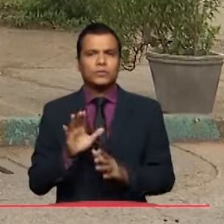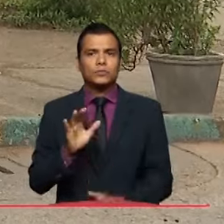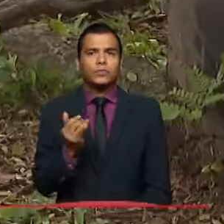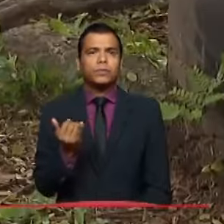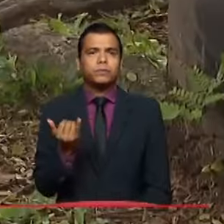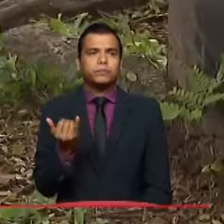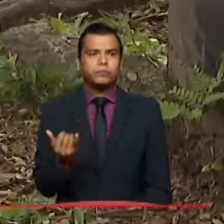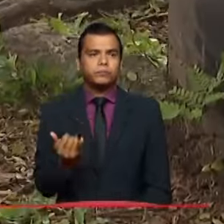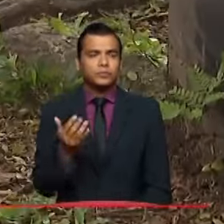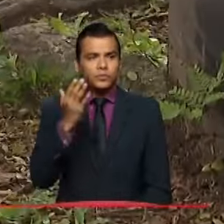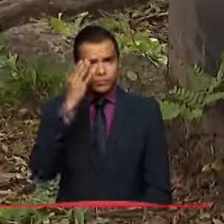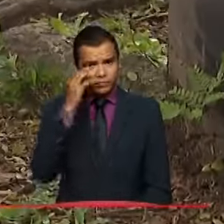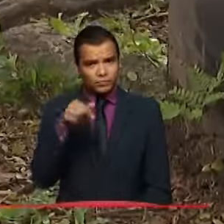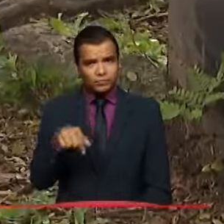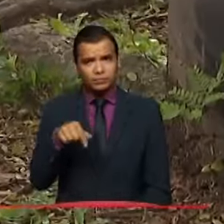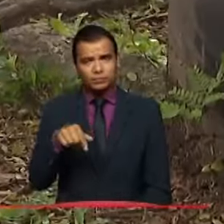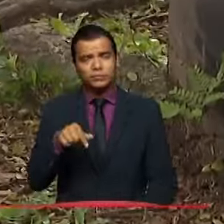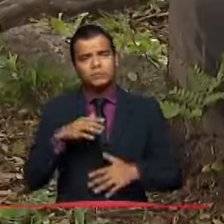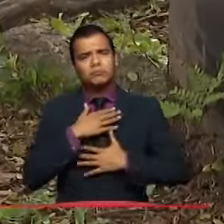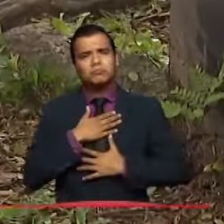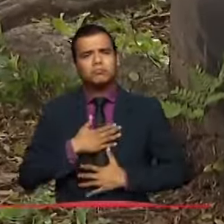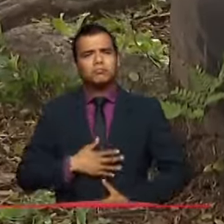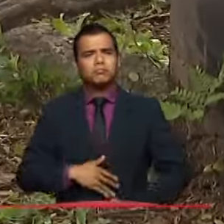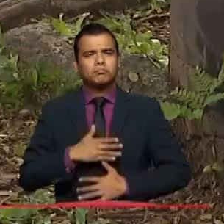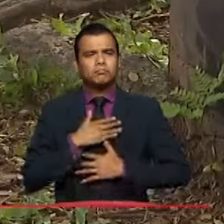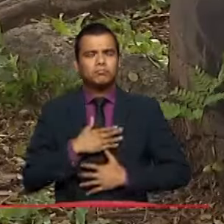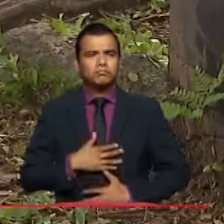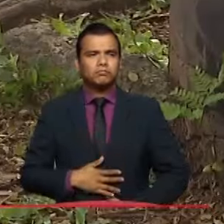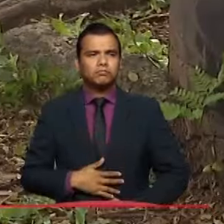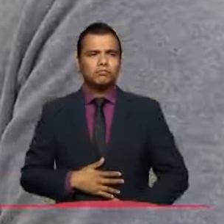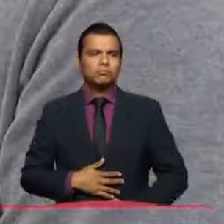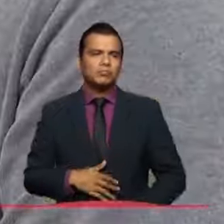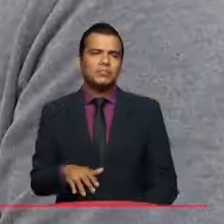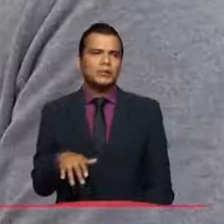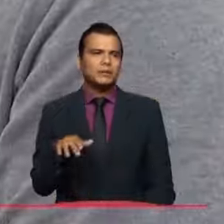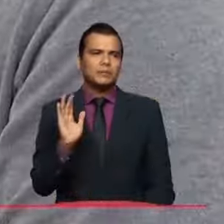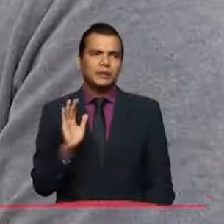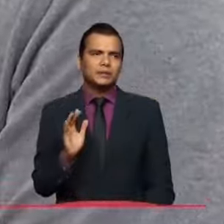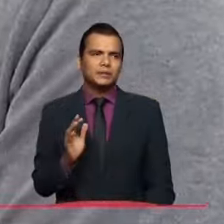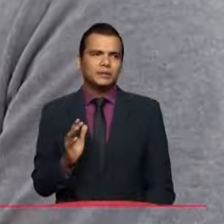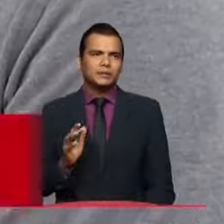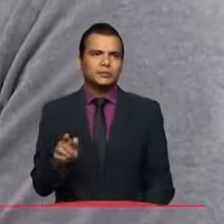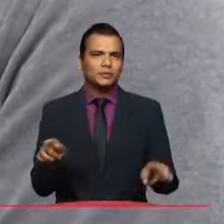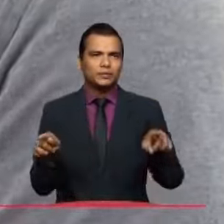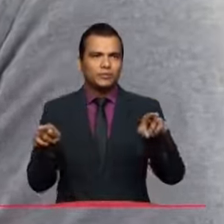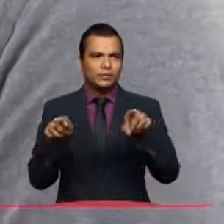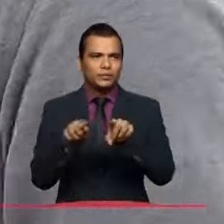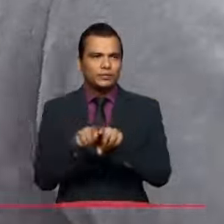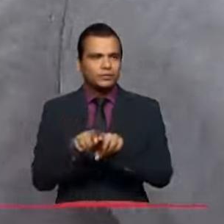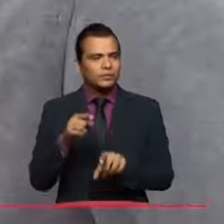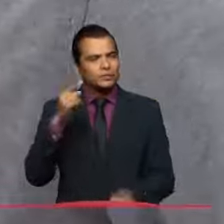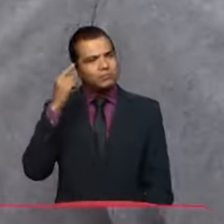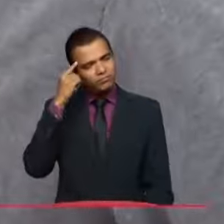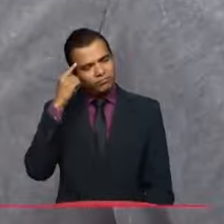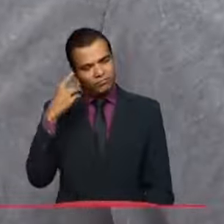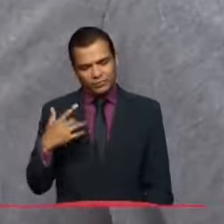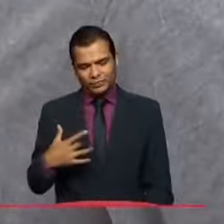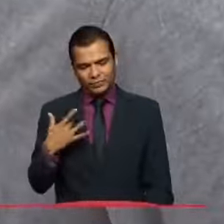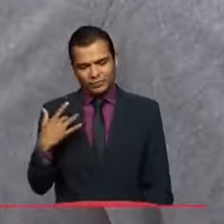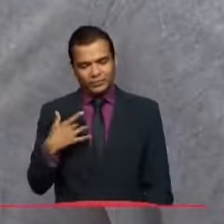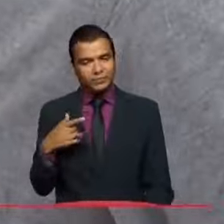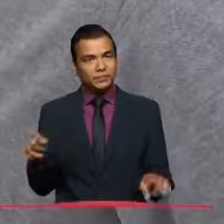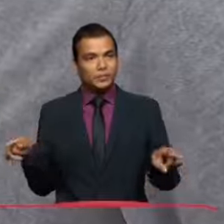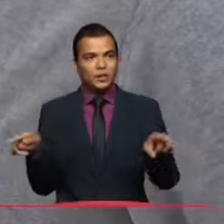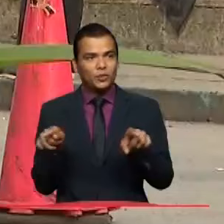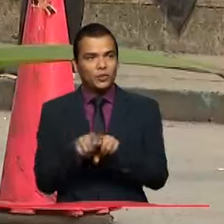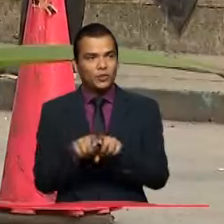significa para mí la tranquilidad que había aquí. Una tranquilidad, como se dice, uno se sentía como en la sucursal